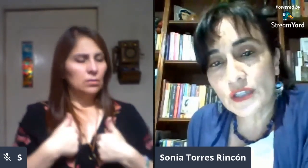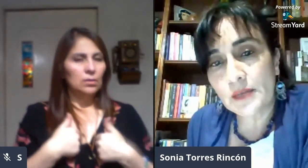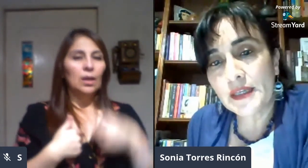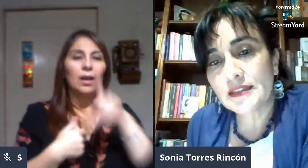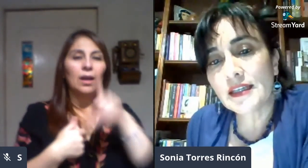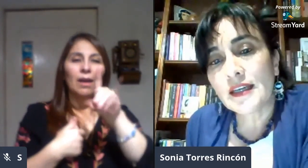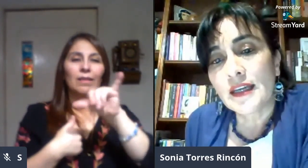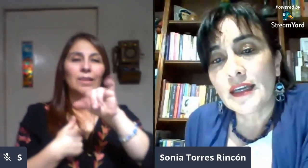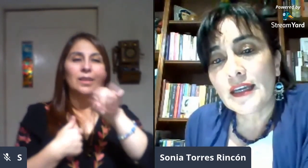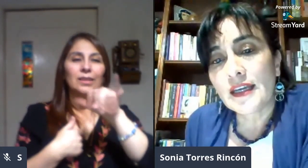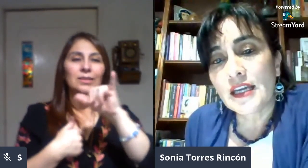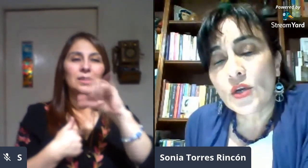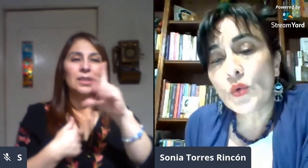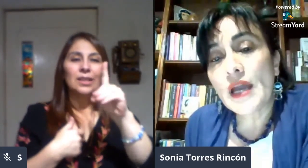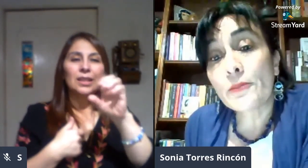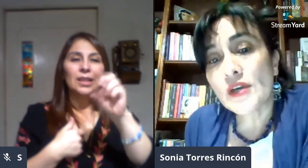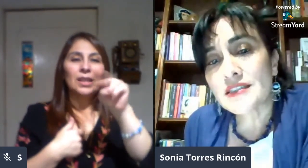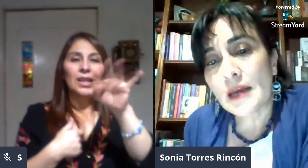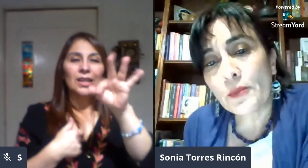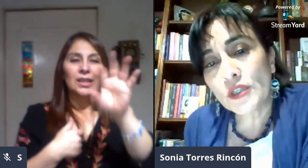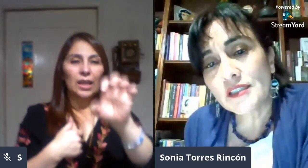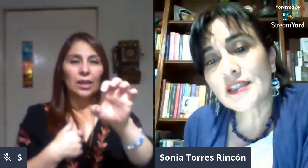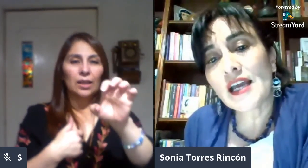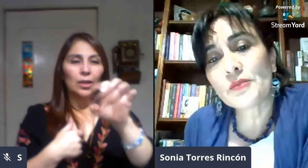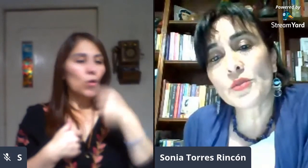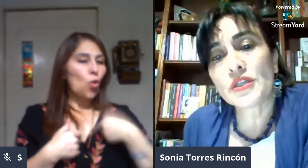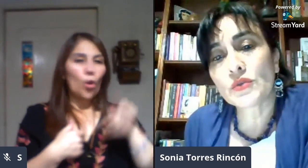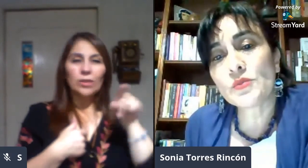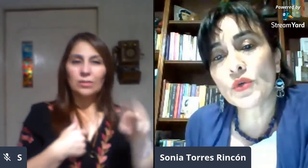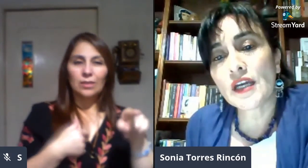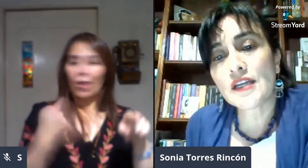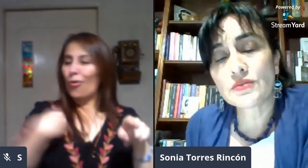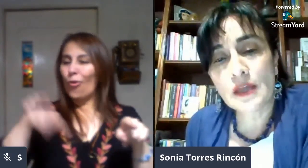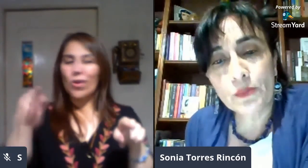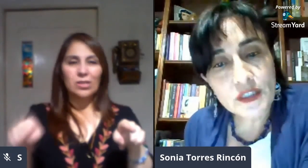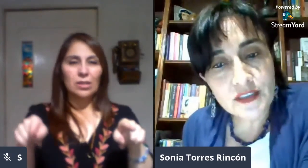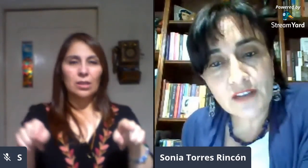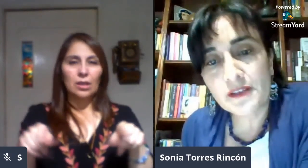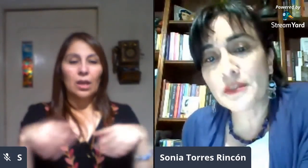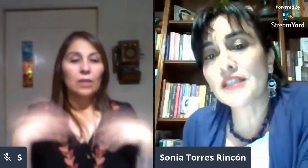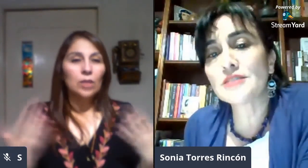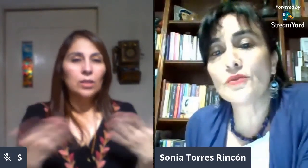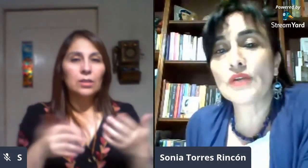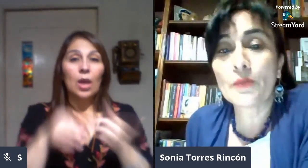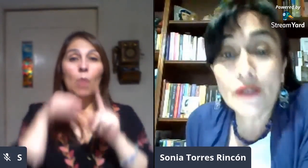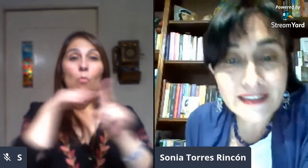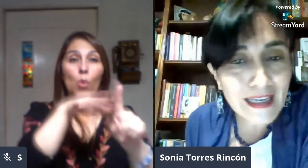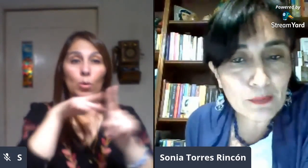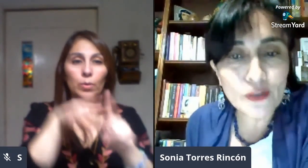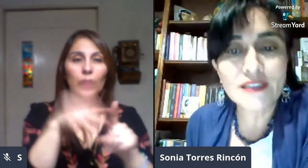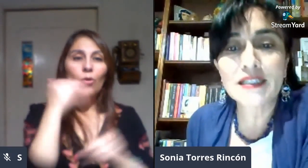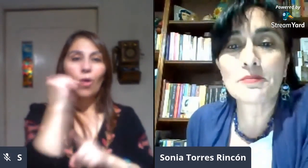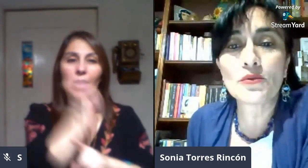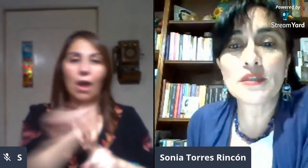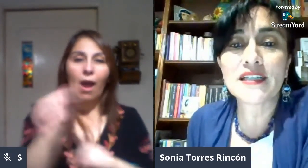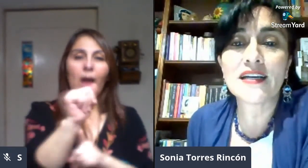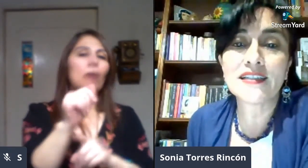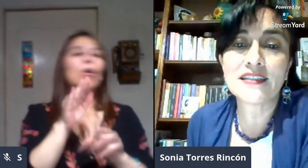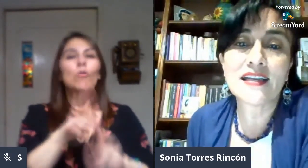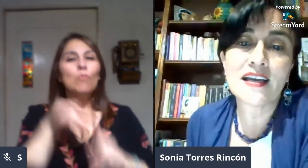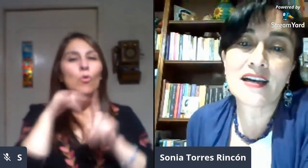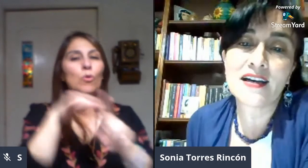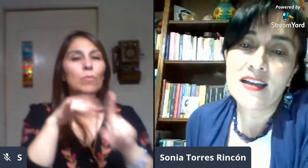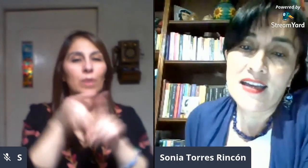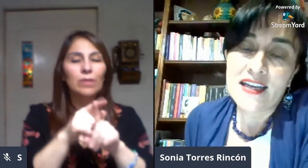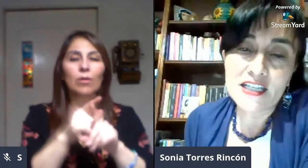desconoce totalmente una apuesta política del movimiento de mujeres, una apuesta del feminismo, una apuesta de la política pública